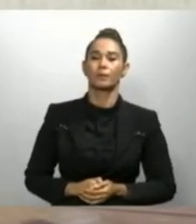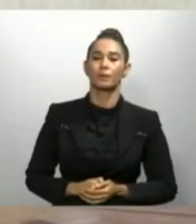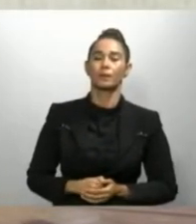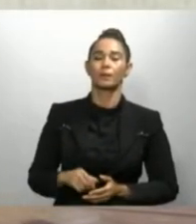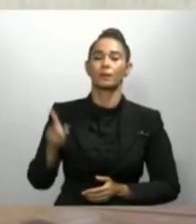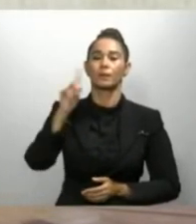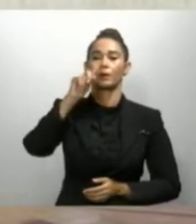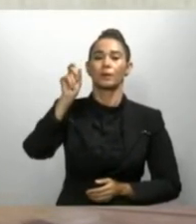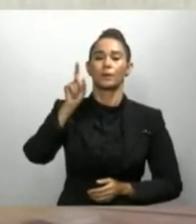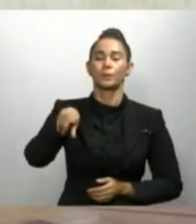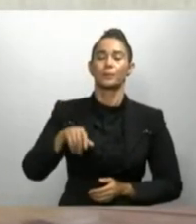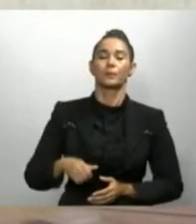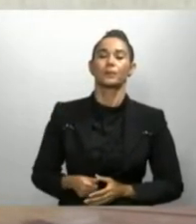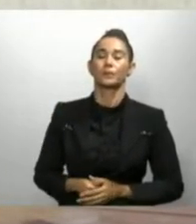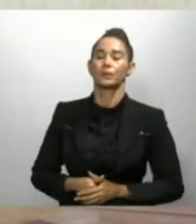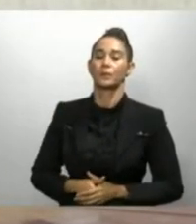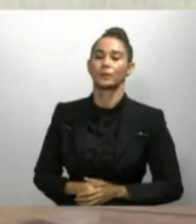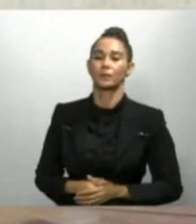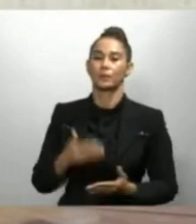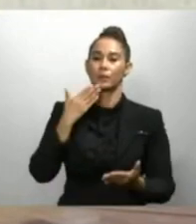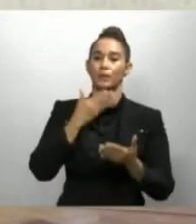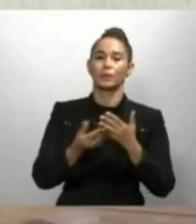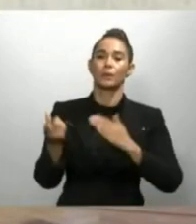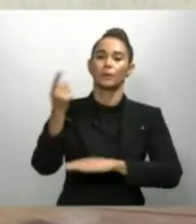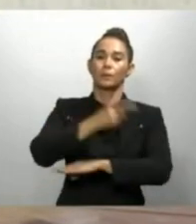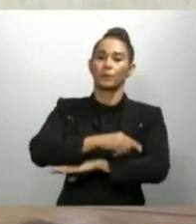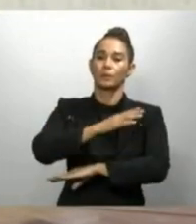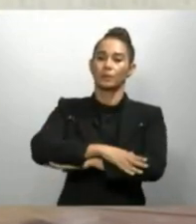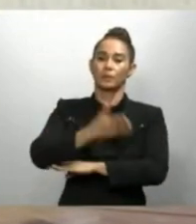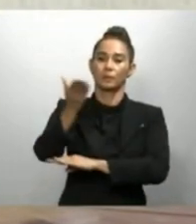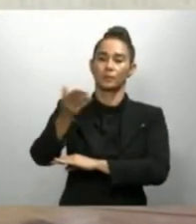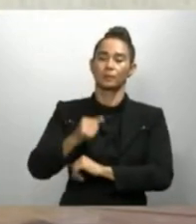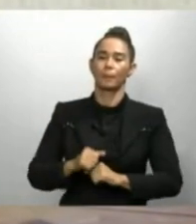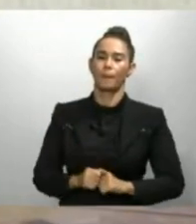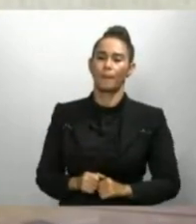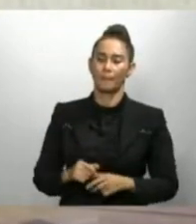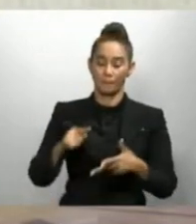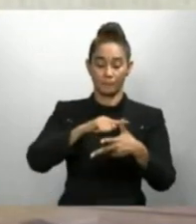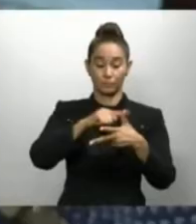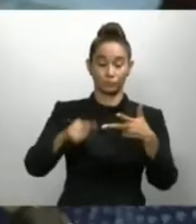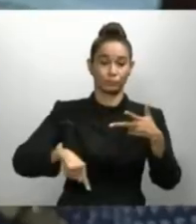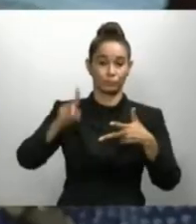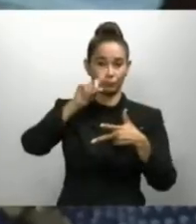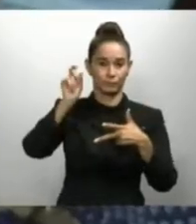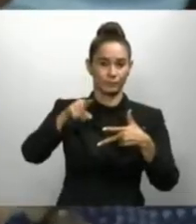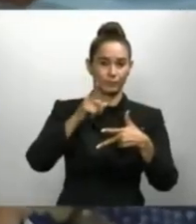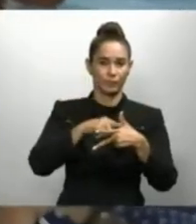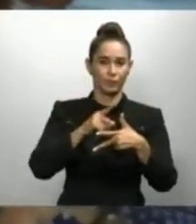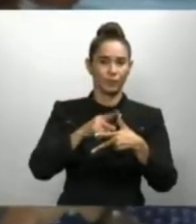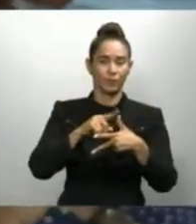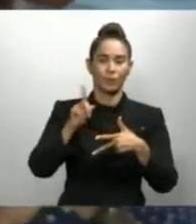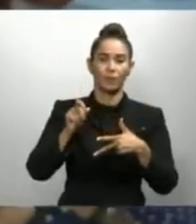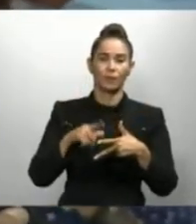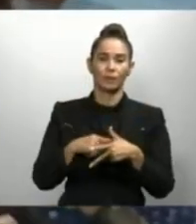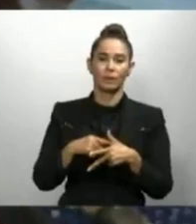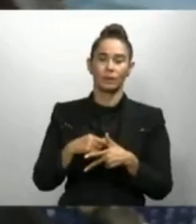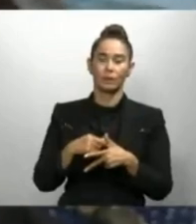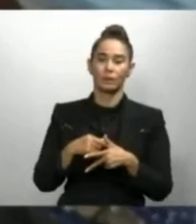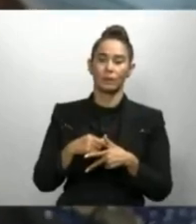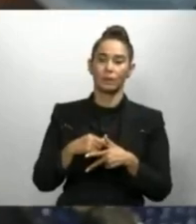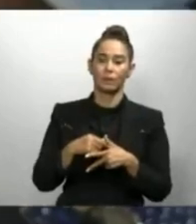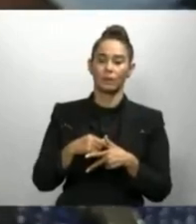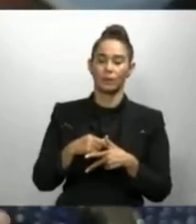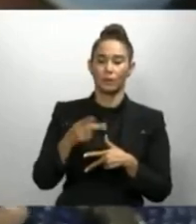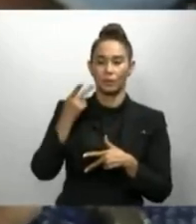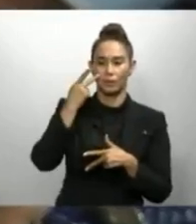Virnalice García de Supercanal 33. Buenos días a la mesa directiva. Tengo varias preguntas. La primera es, aunque no veo al ministro